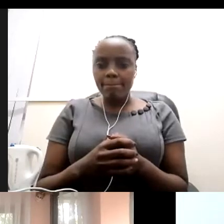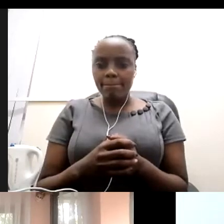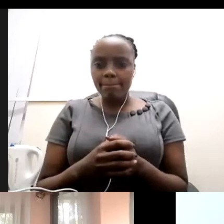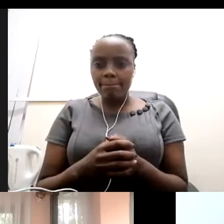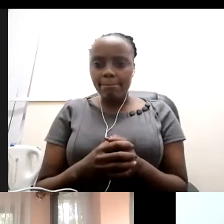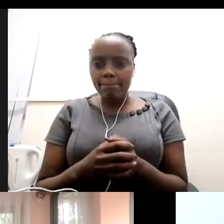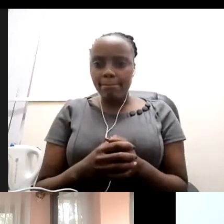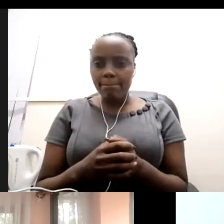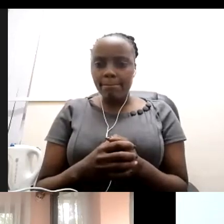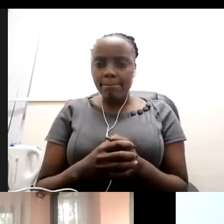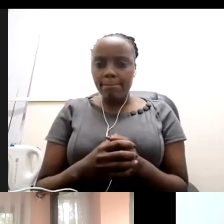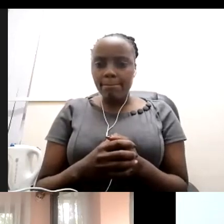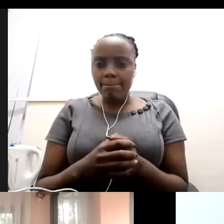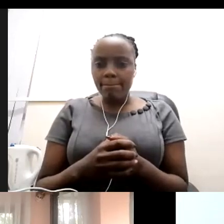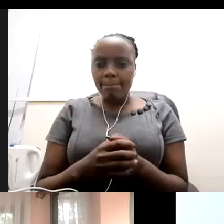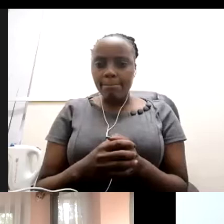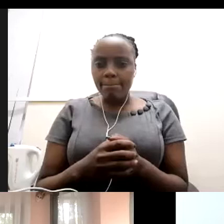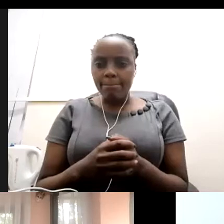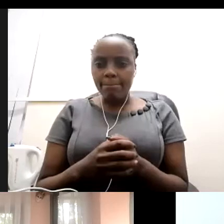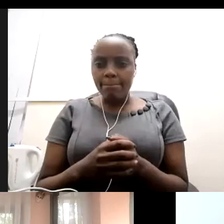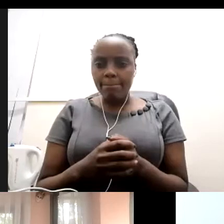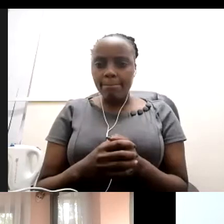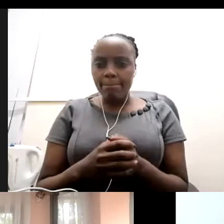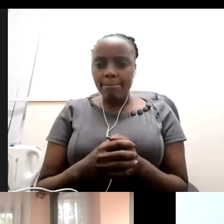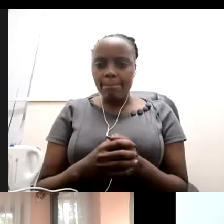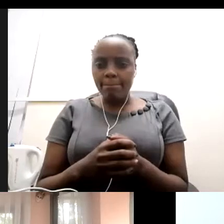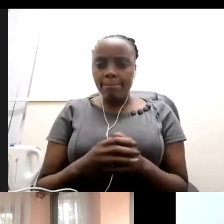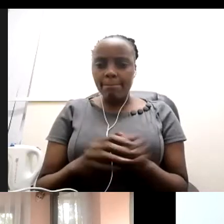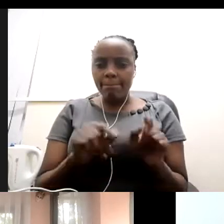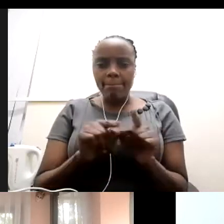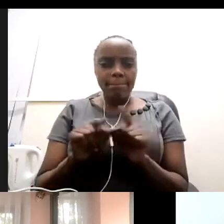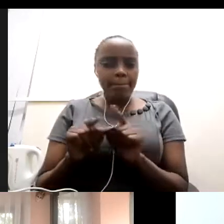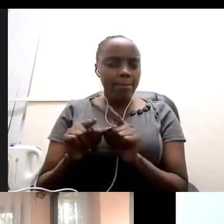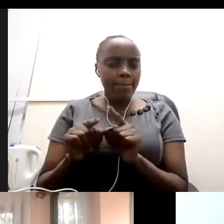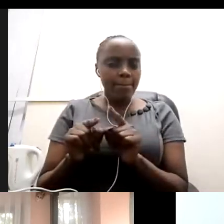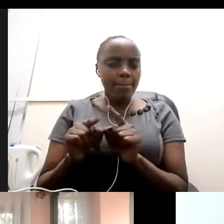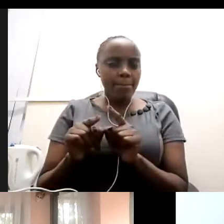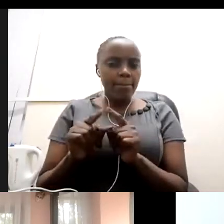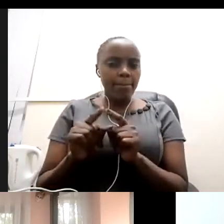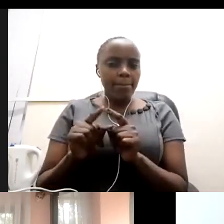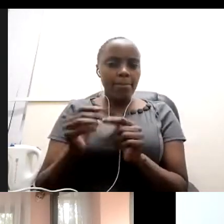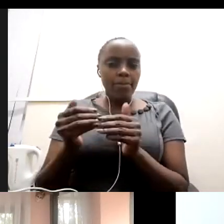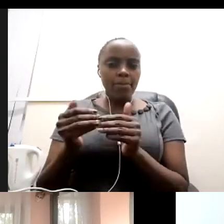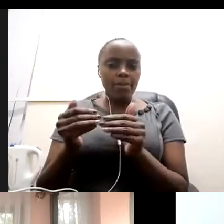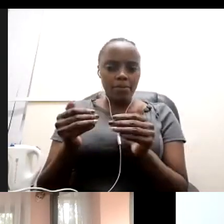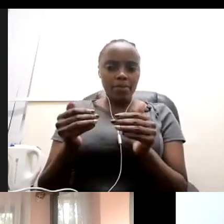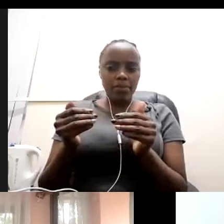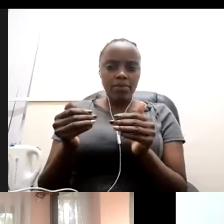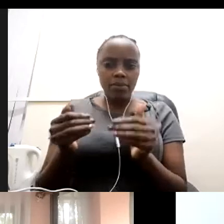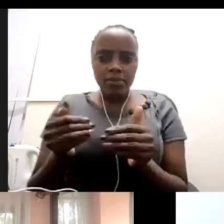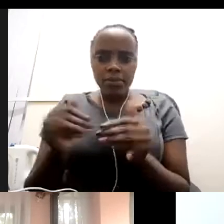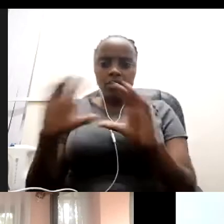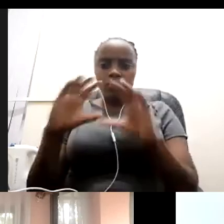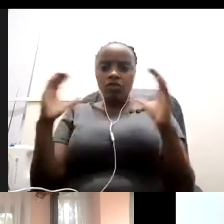los mensajes lleguen a todas las personas en distintos lugares del mundo. Así que agradezco esto, y